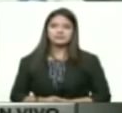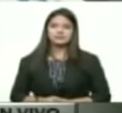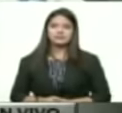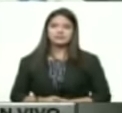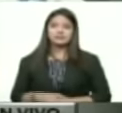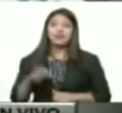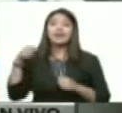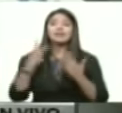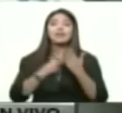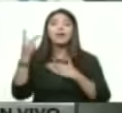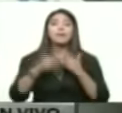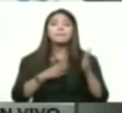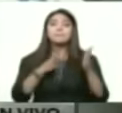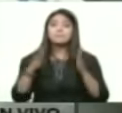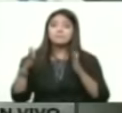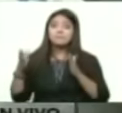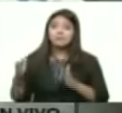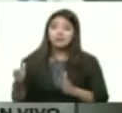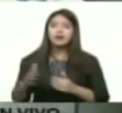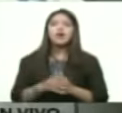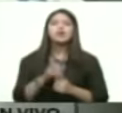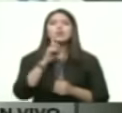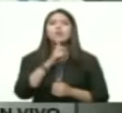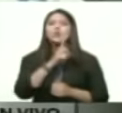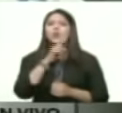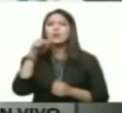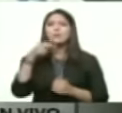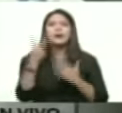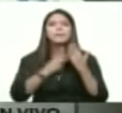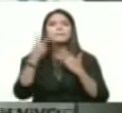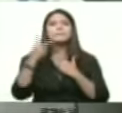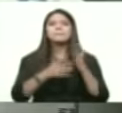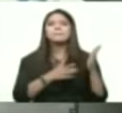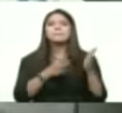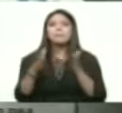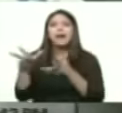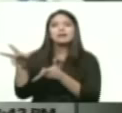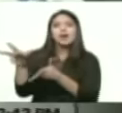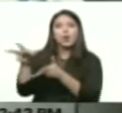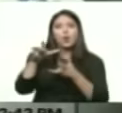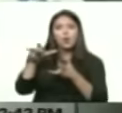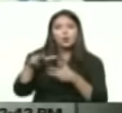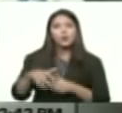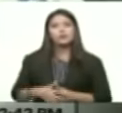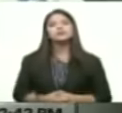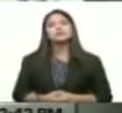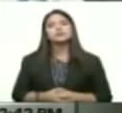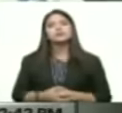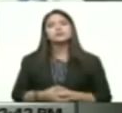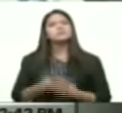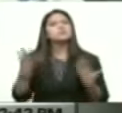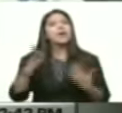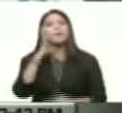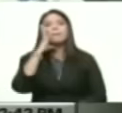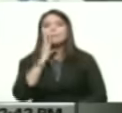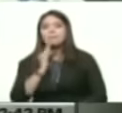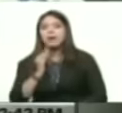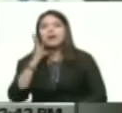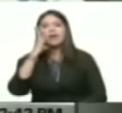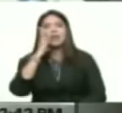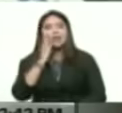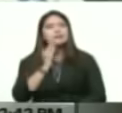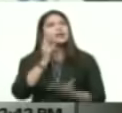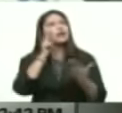Este plan específico lo denominamos Plan Recobro y se basa en experiencias que se han